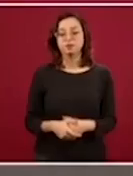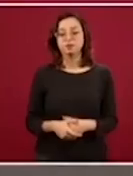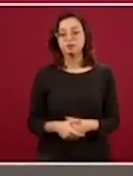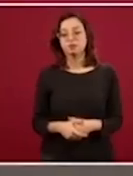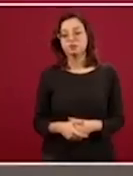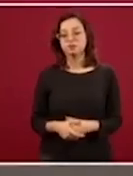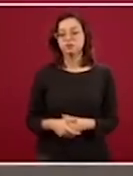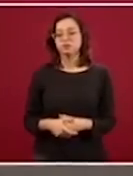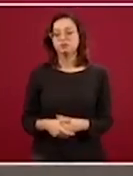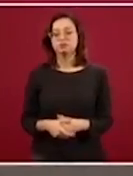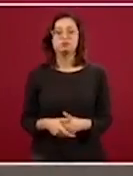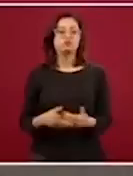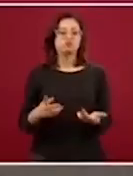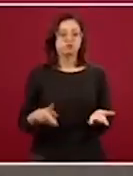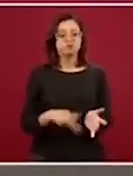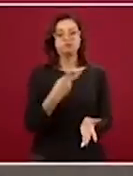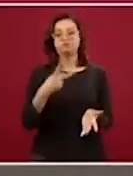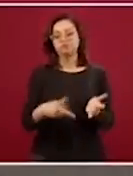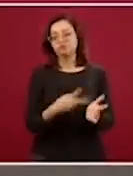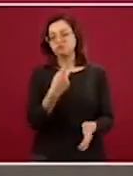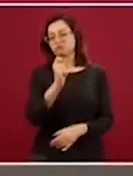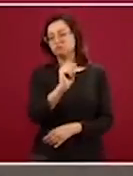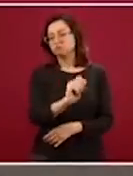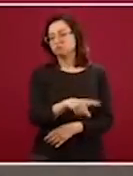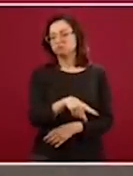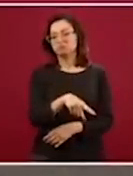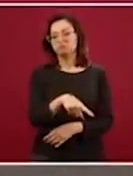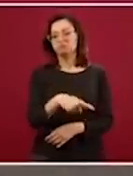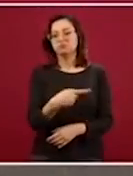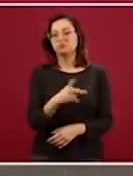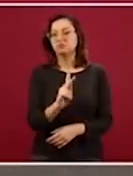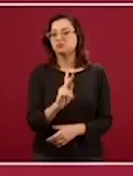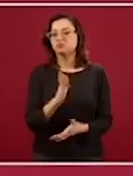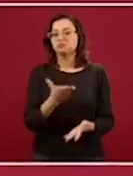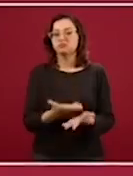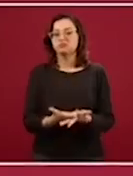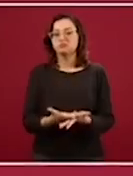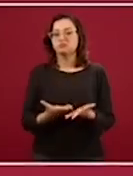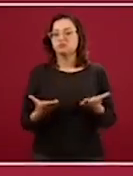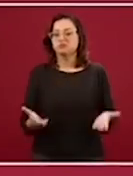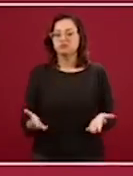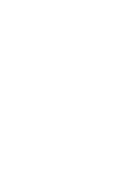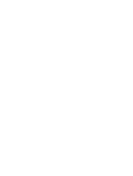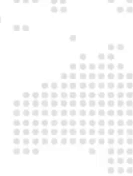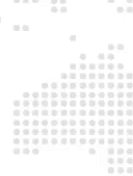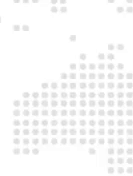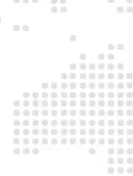caía en estos casos, ¿no? O sea, pero eso ya se terminó.